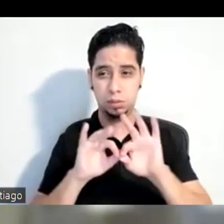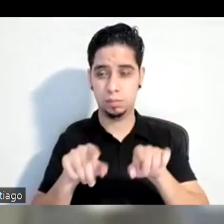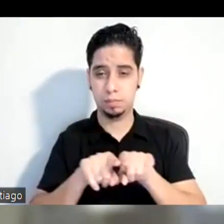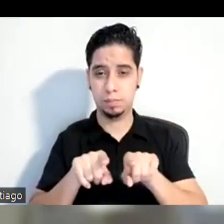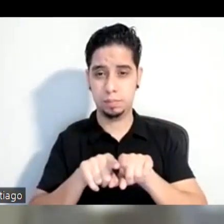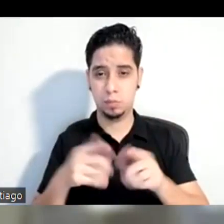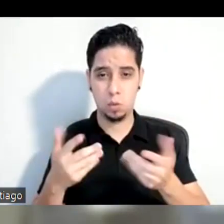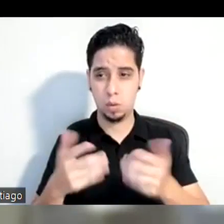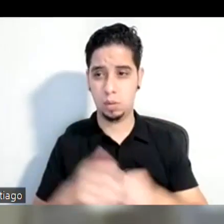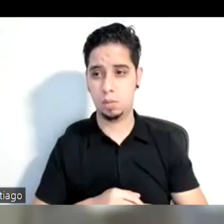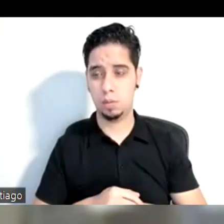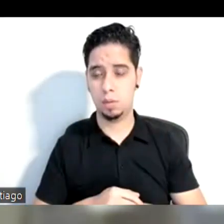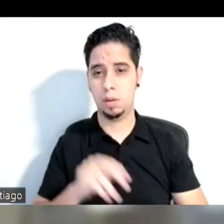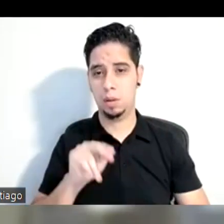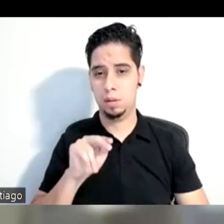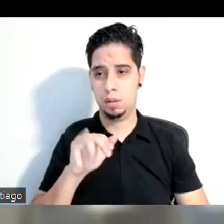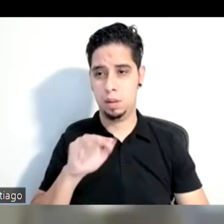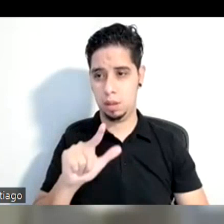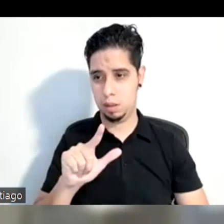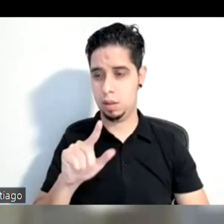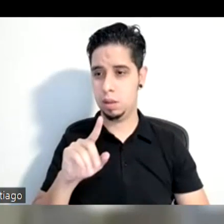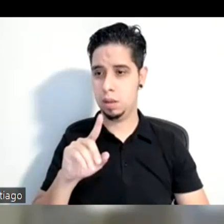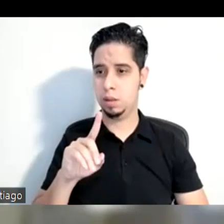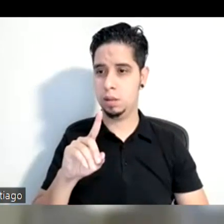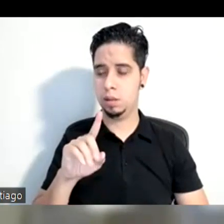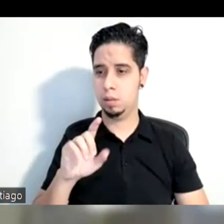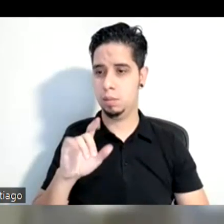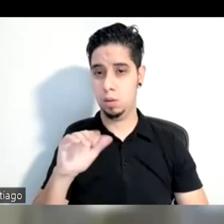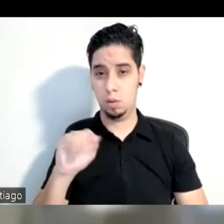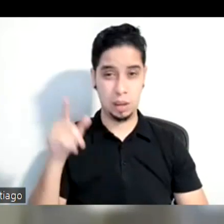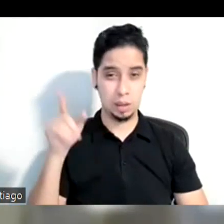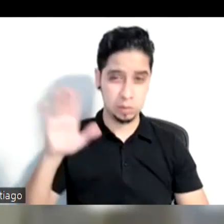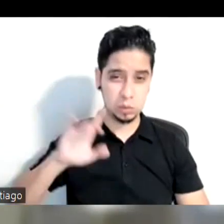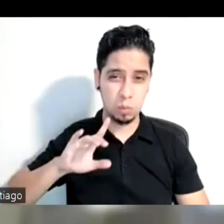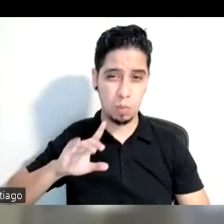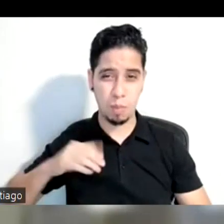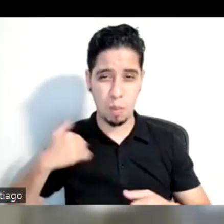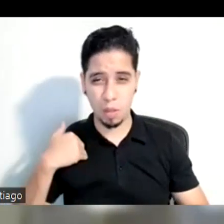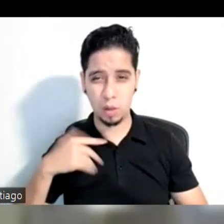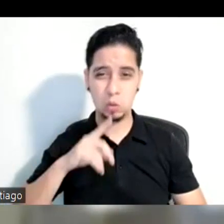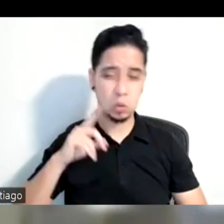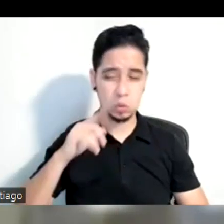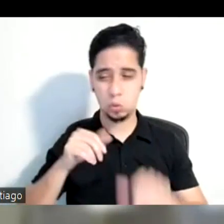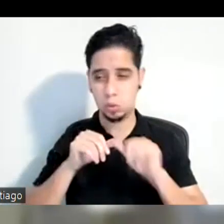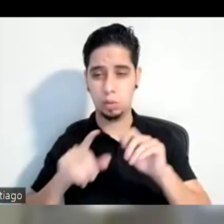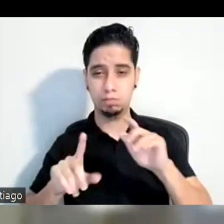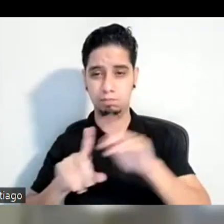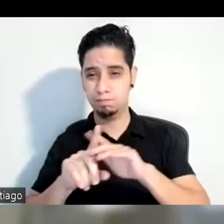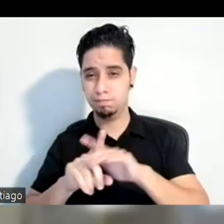es Nael DeMarco, ¿verdad? Sí. Es modelo, es sordo, él sigue participando en diferentes actividades de